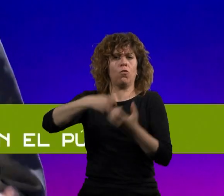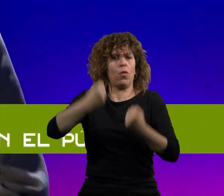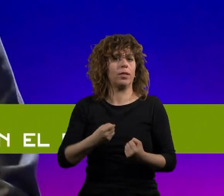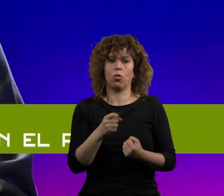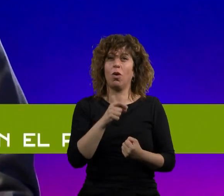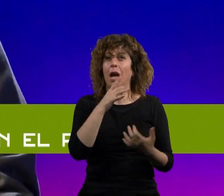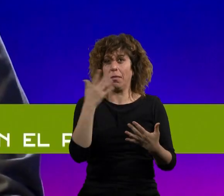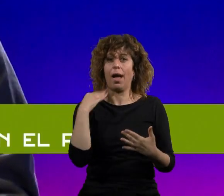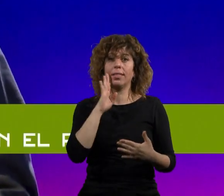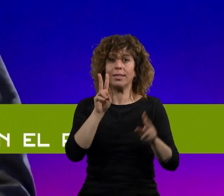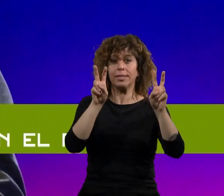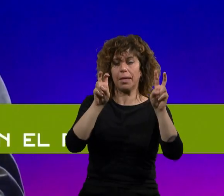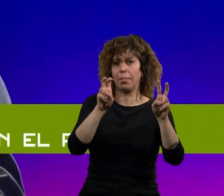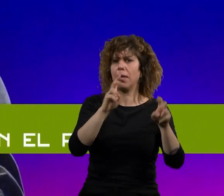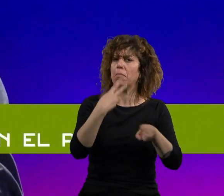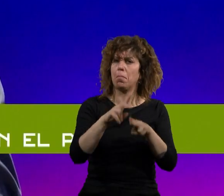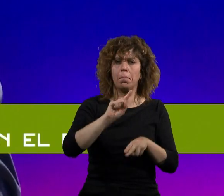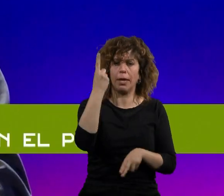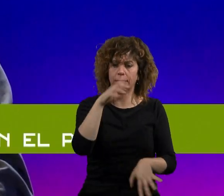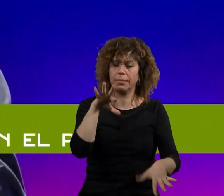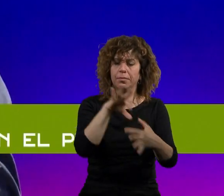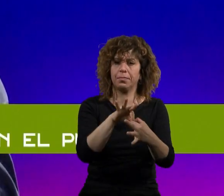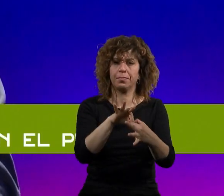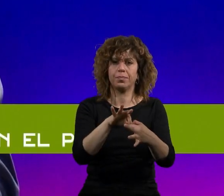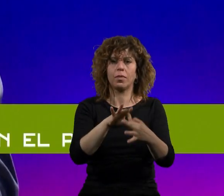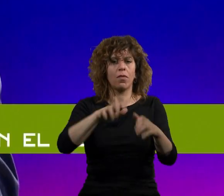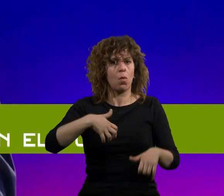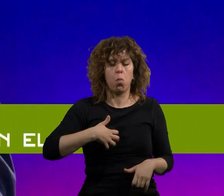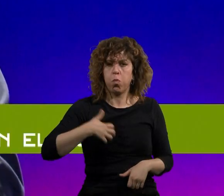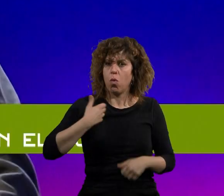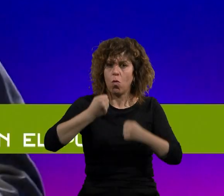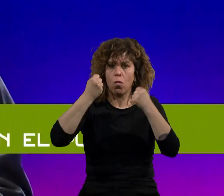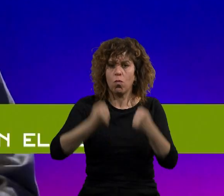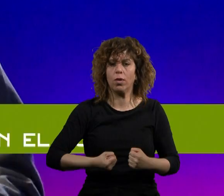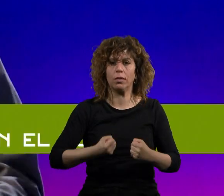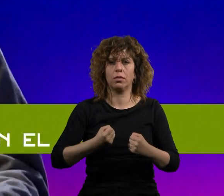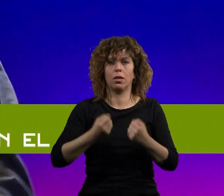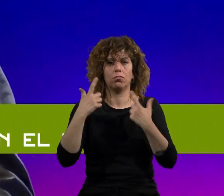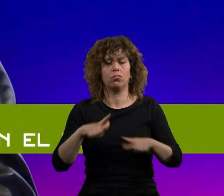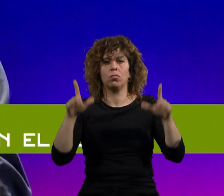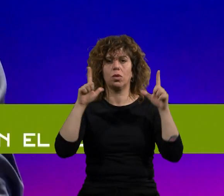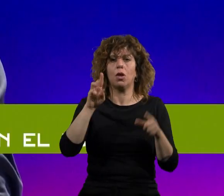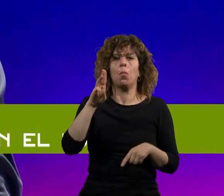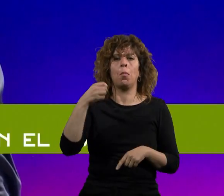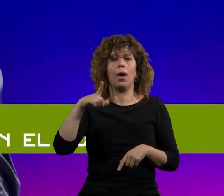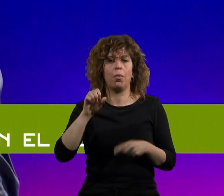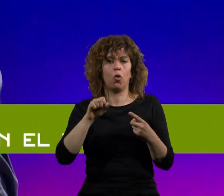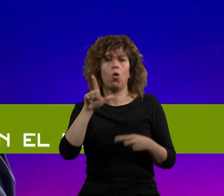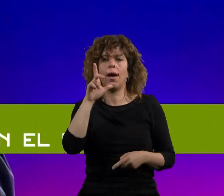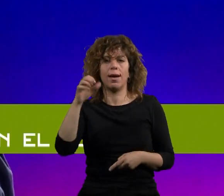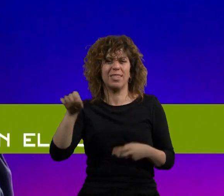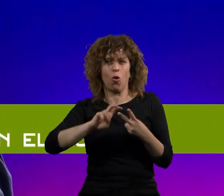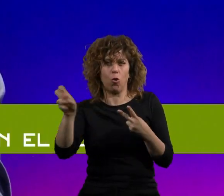igual más político, o sea, como más directo, y es verdad que nos fastidió mucho cuando todo esto salió a la luz, ¿no? Juan Valtònyc, Pablo Hasél,